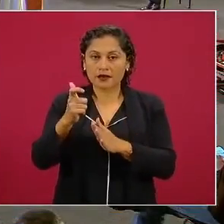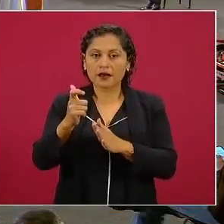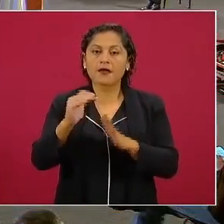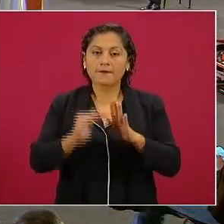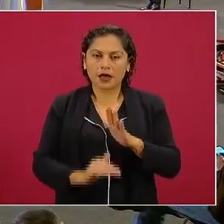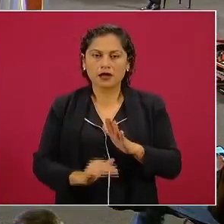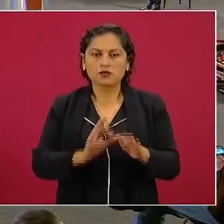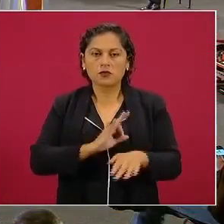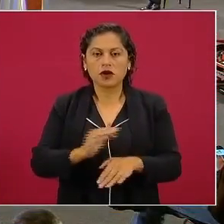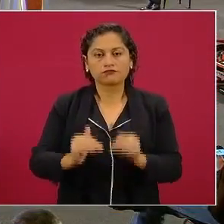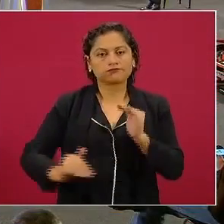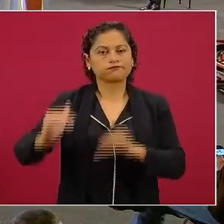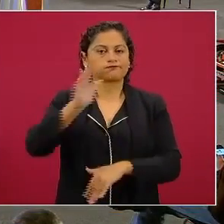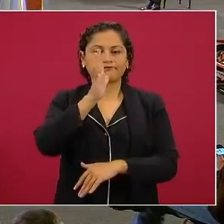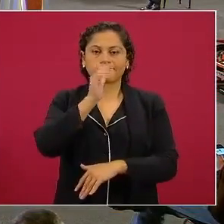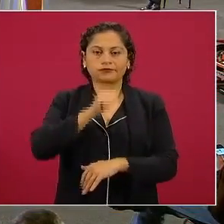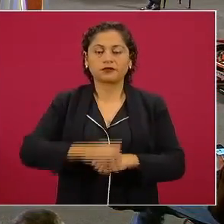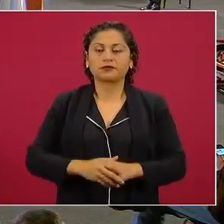60